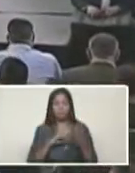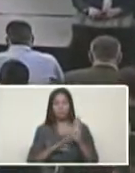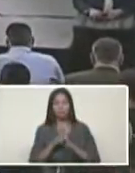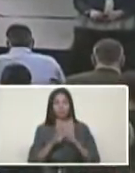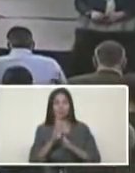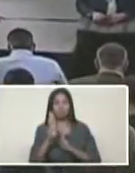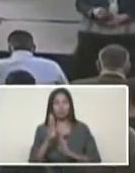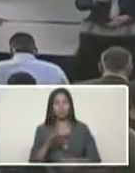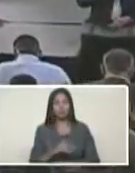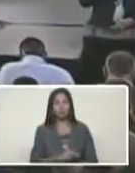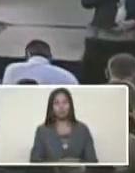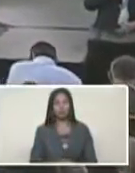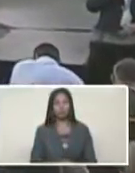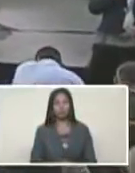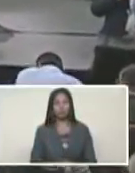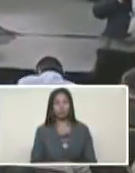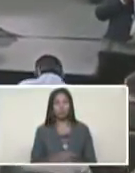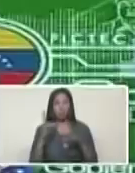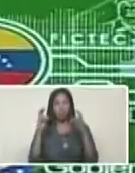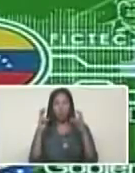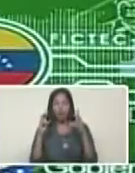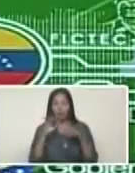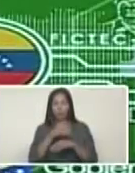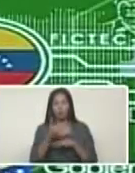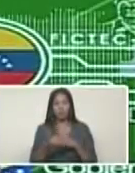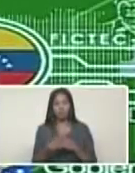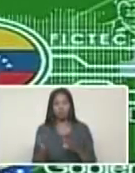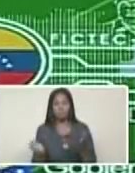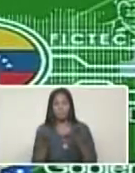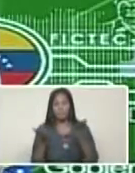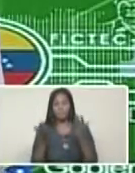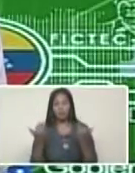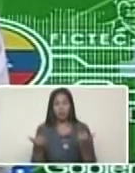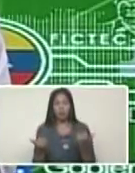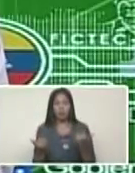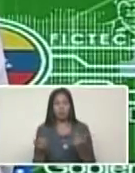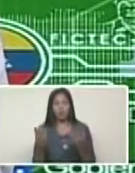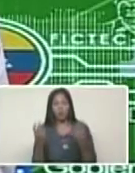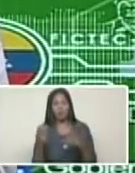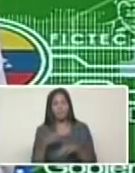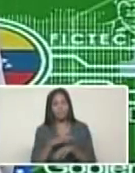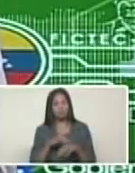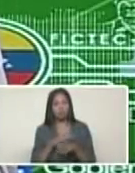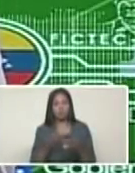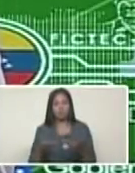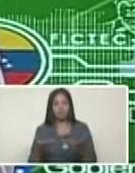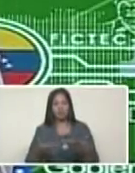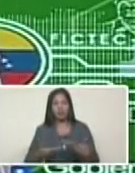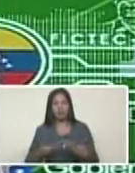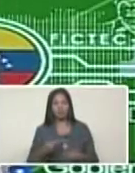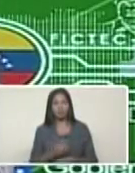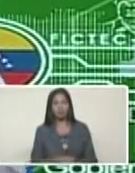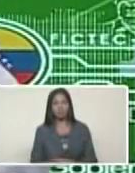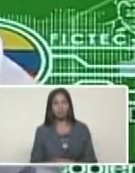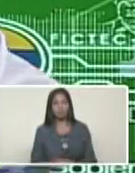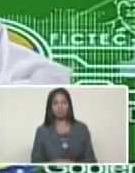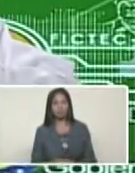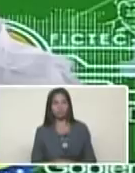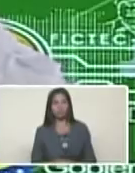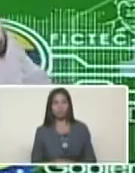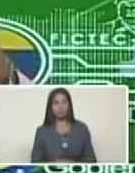desarrollando, nuevos proyectos surgen. Nuevas misiones se les entregarán, se